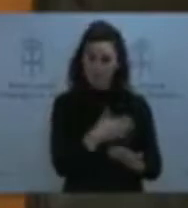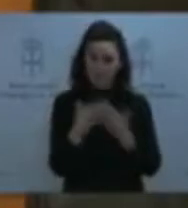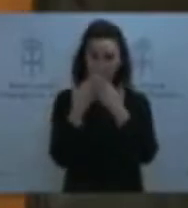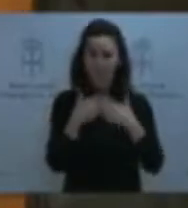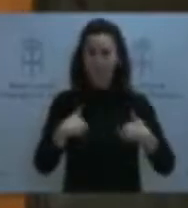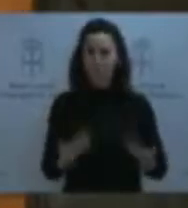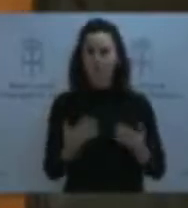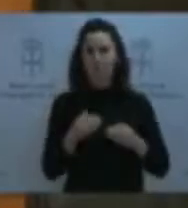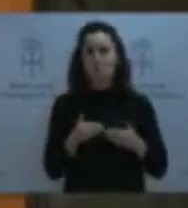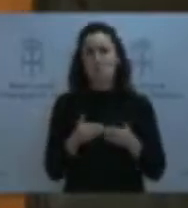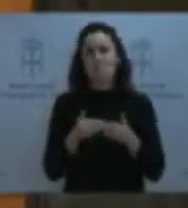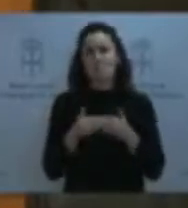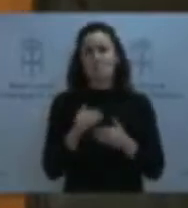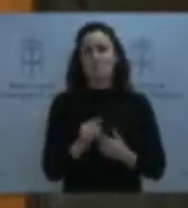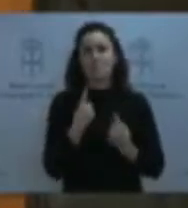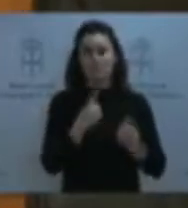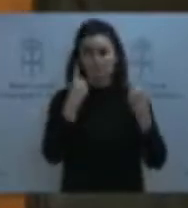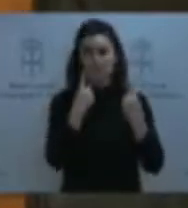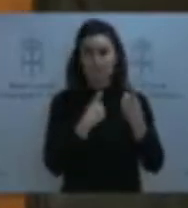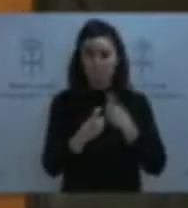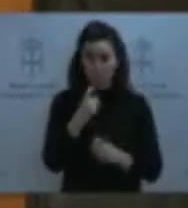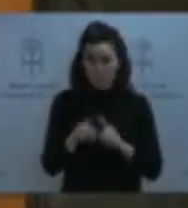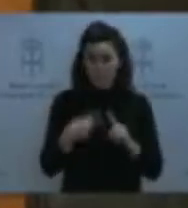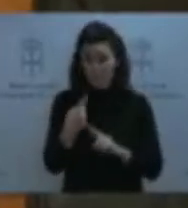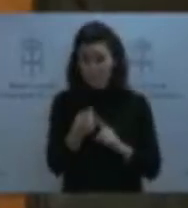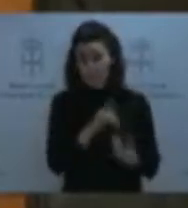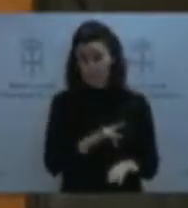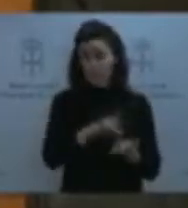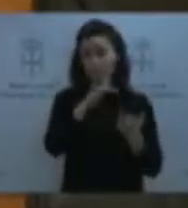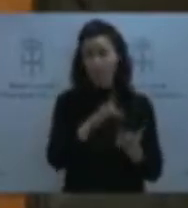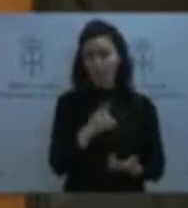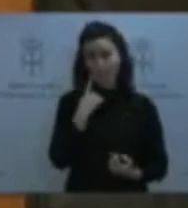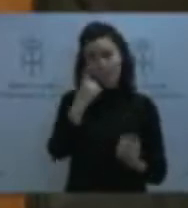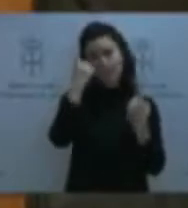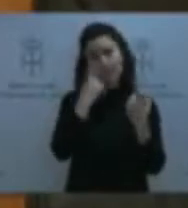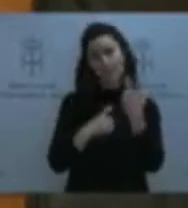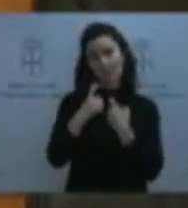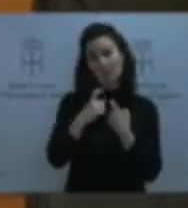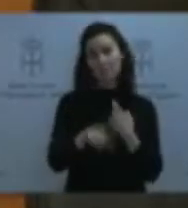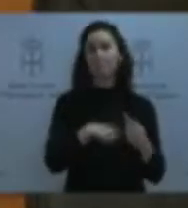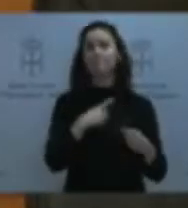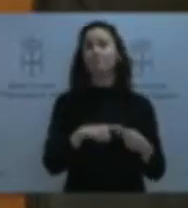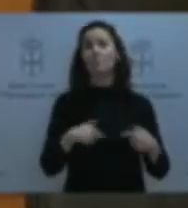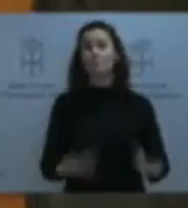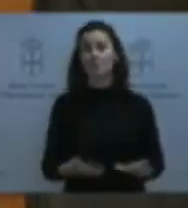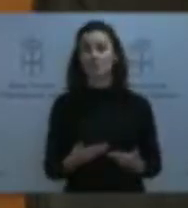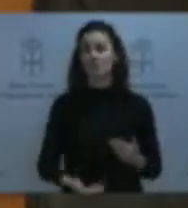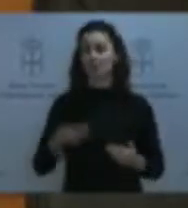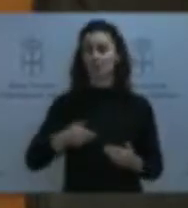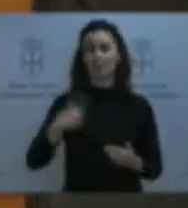y dentro de primeras consultas y dentro de ellas las primeras son mucho más importantes que las sucesivas,